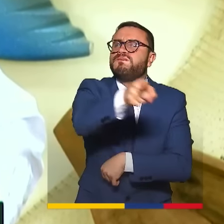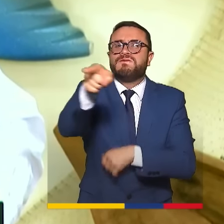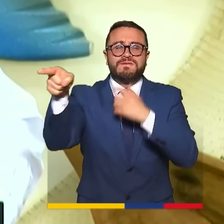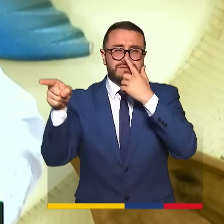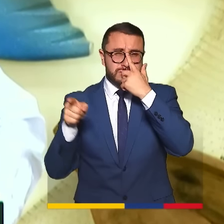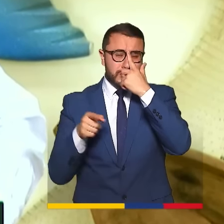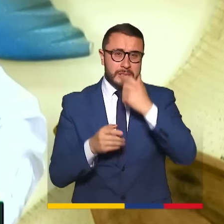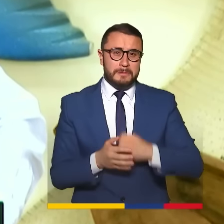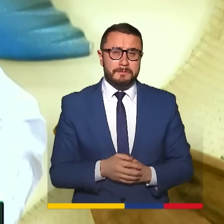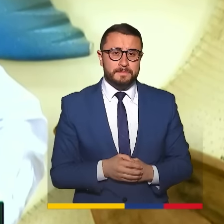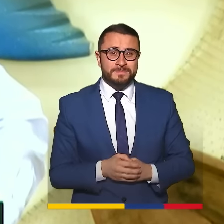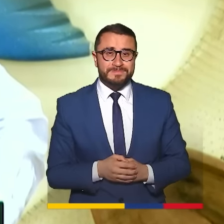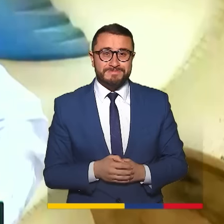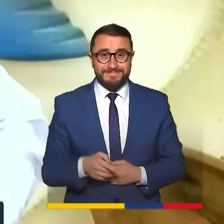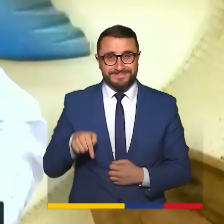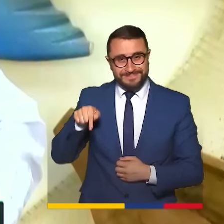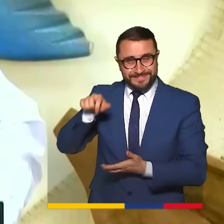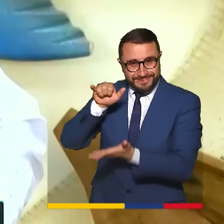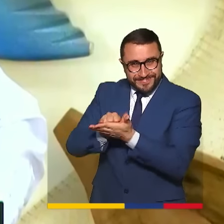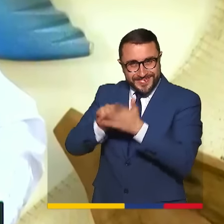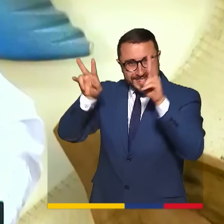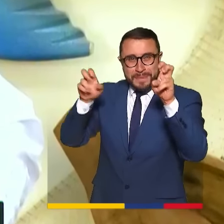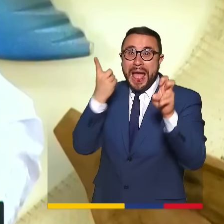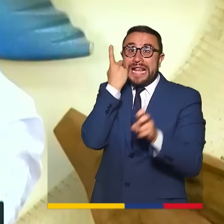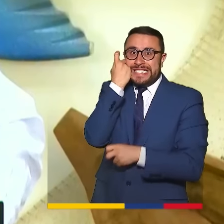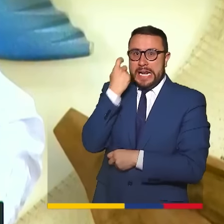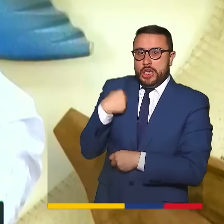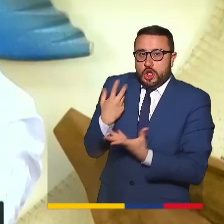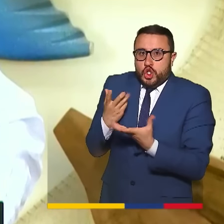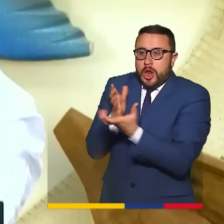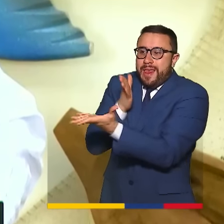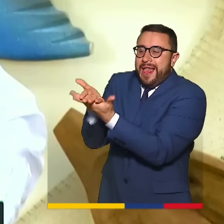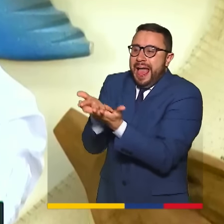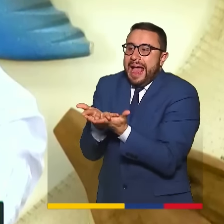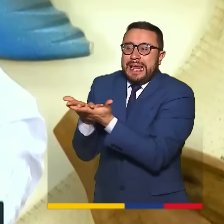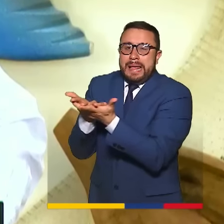Ayer quería hablar de estos temas en Quibdó, gobernadora,